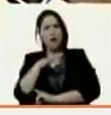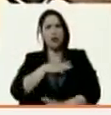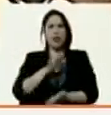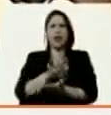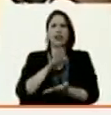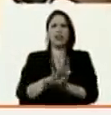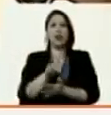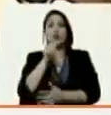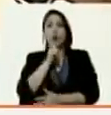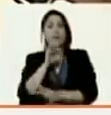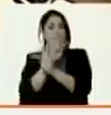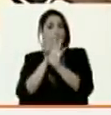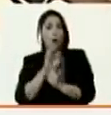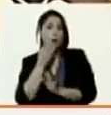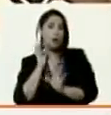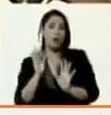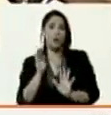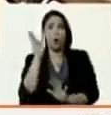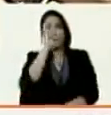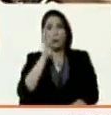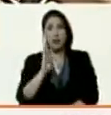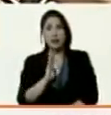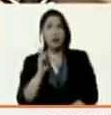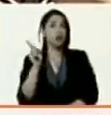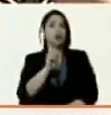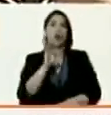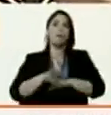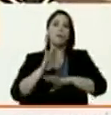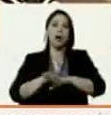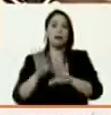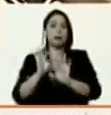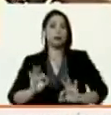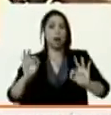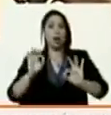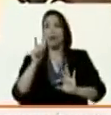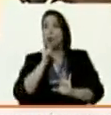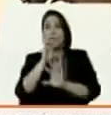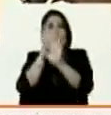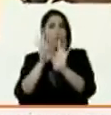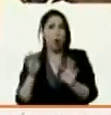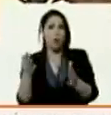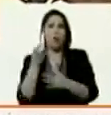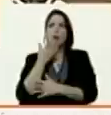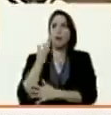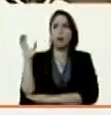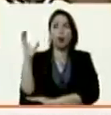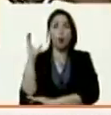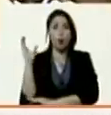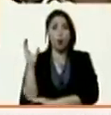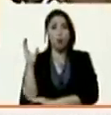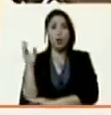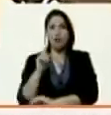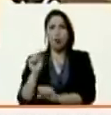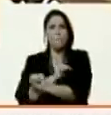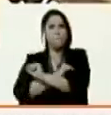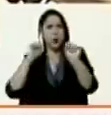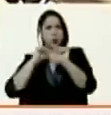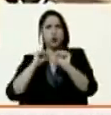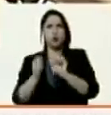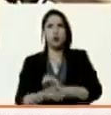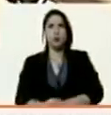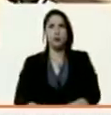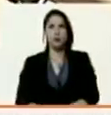no hay manera que en brasil no pase nada no hay forma no hay forma que colombia no explote como una olla de presión